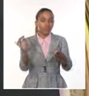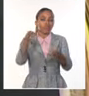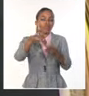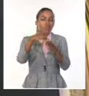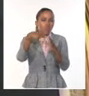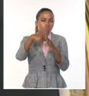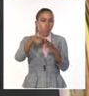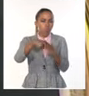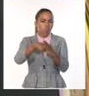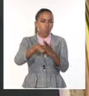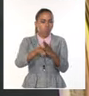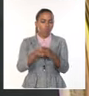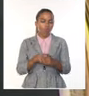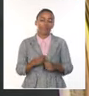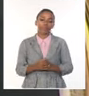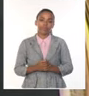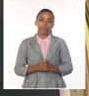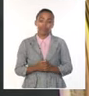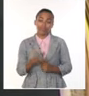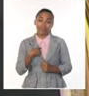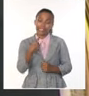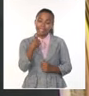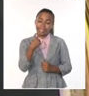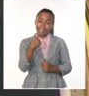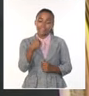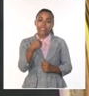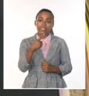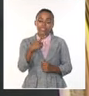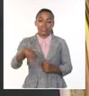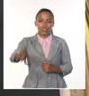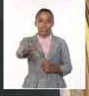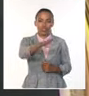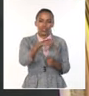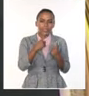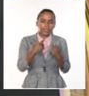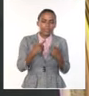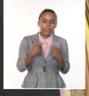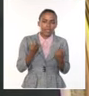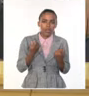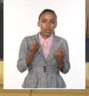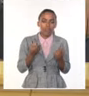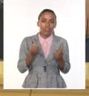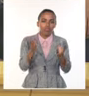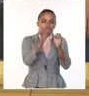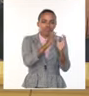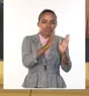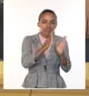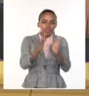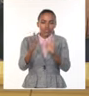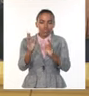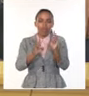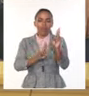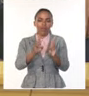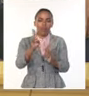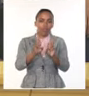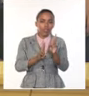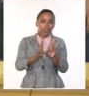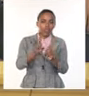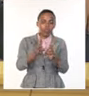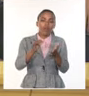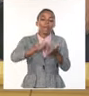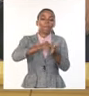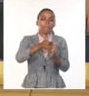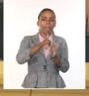Creo sinceramente que todos necesitamos una mejor coordinación para impulsar proyectos conjuntos en áreas de interés